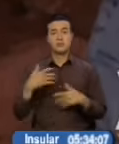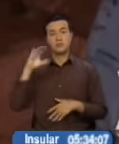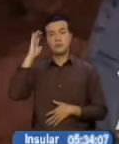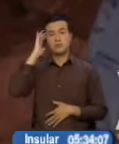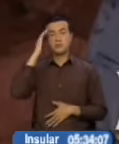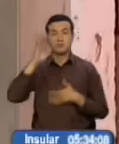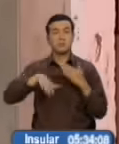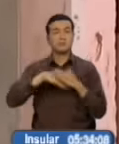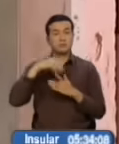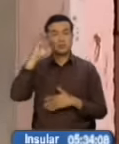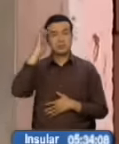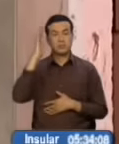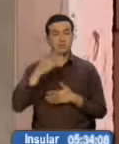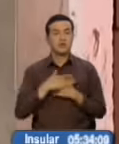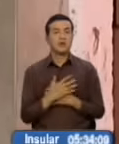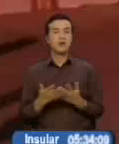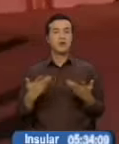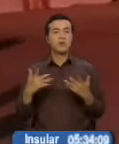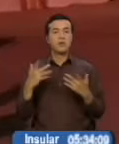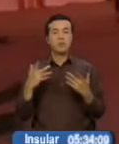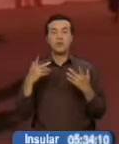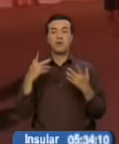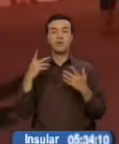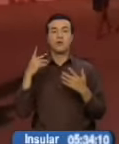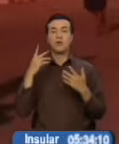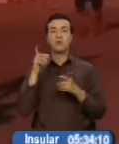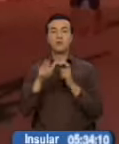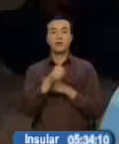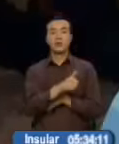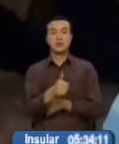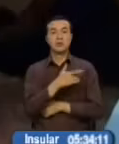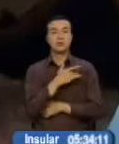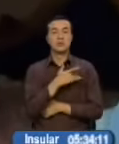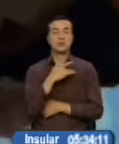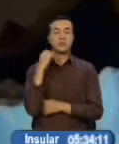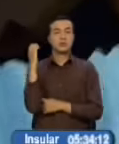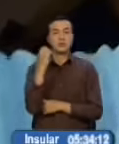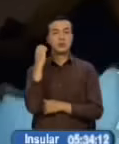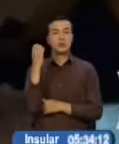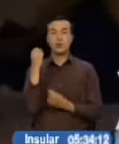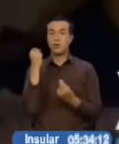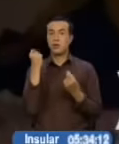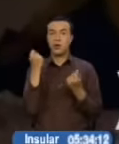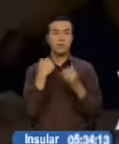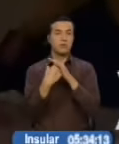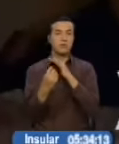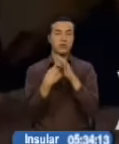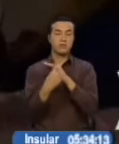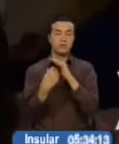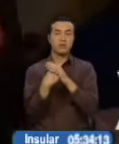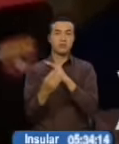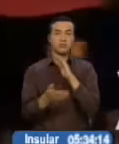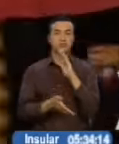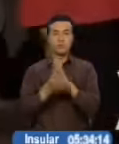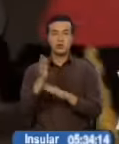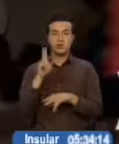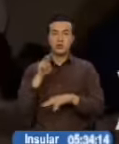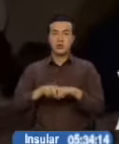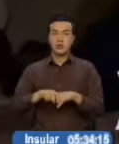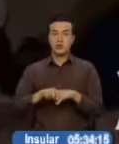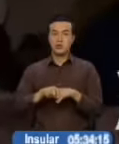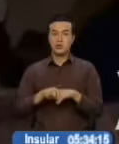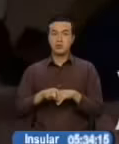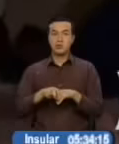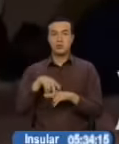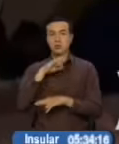aquí todos asustados. Esto generó la alerta en los ciudadanos de la localidad. Salimos rápido para allá porque estábamos aquí sentadas